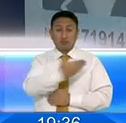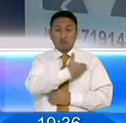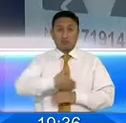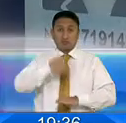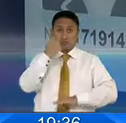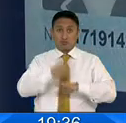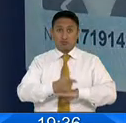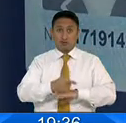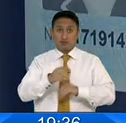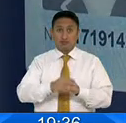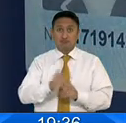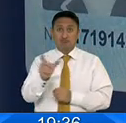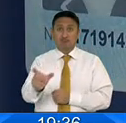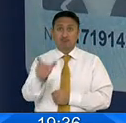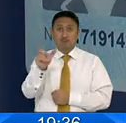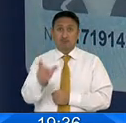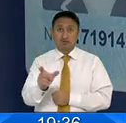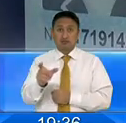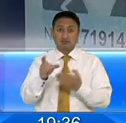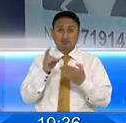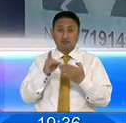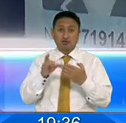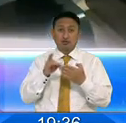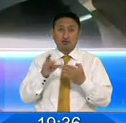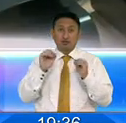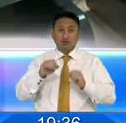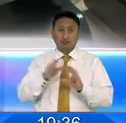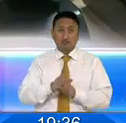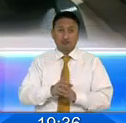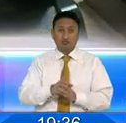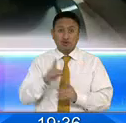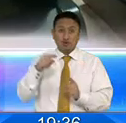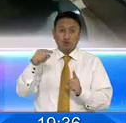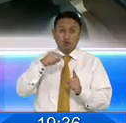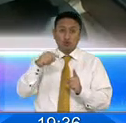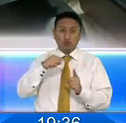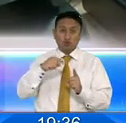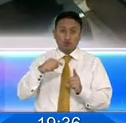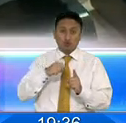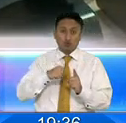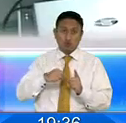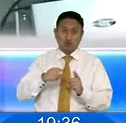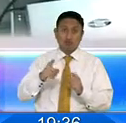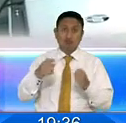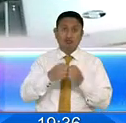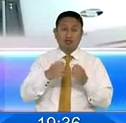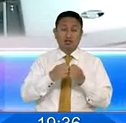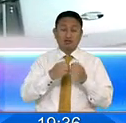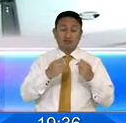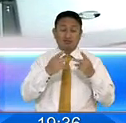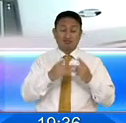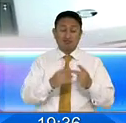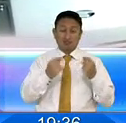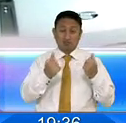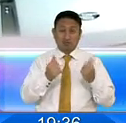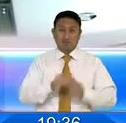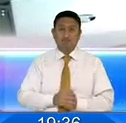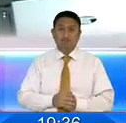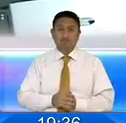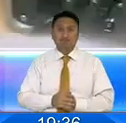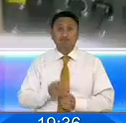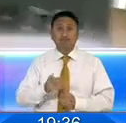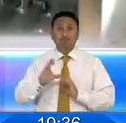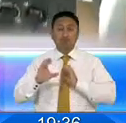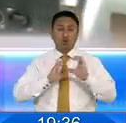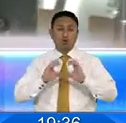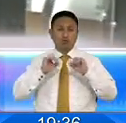El material del documento es de policarbonato y la impresión es en láser, lo cual es posible con equipos de alta tecnología. Los medios de